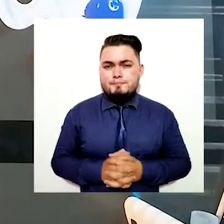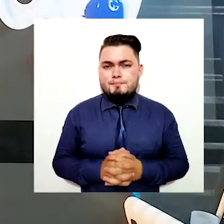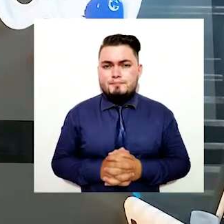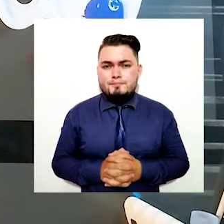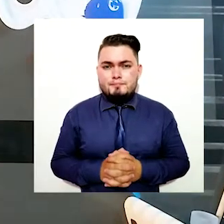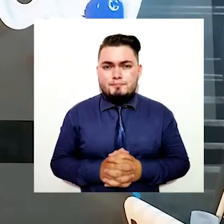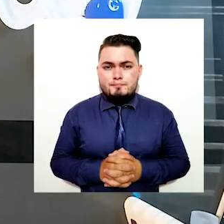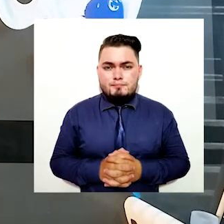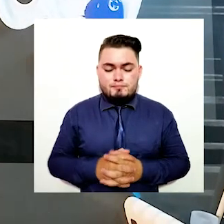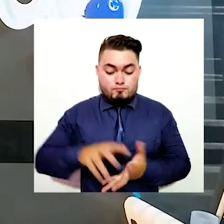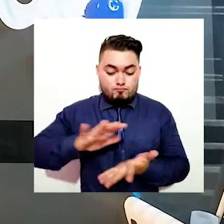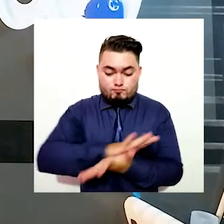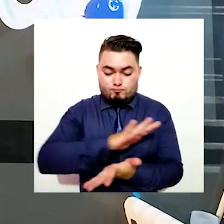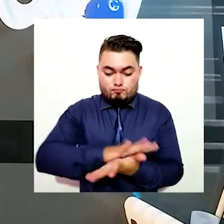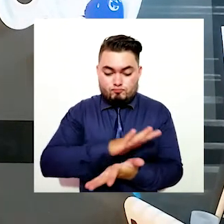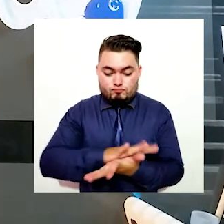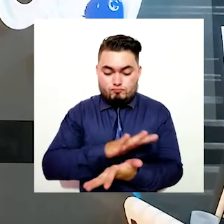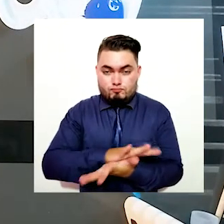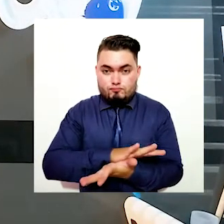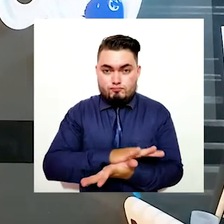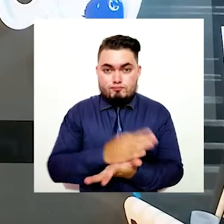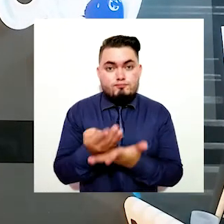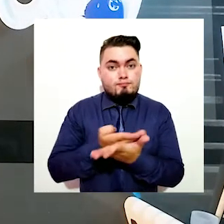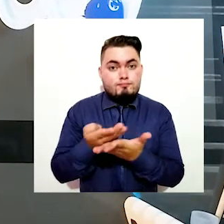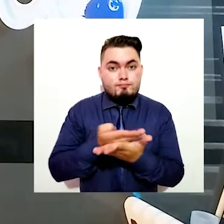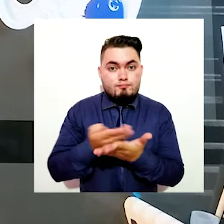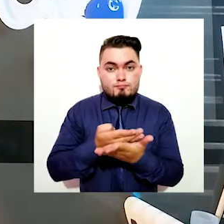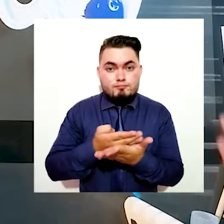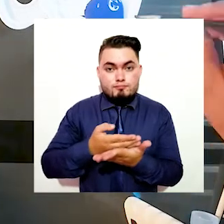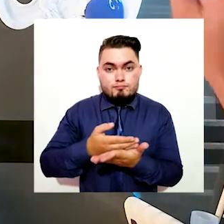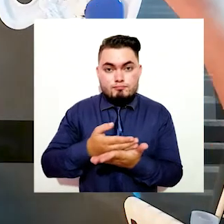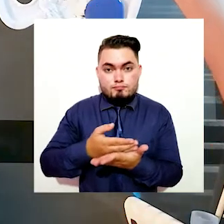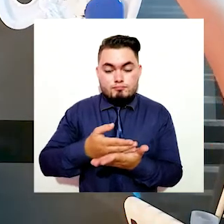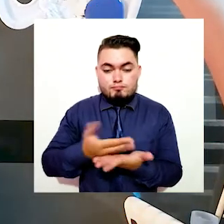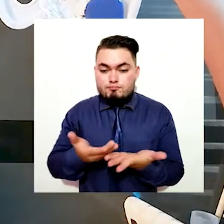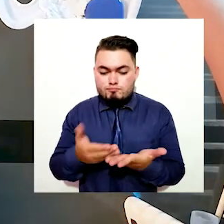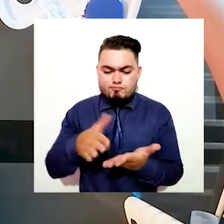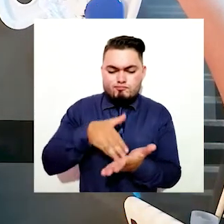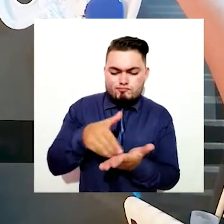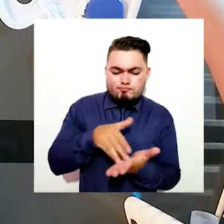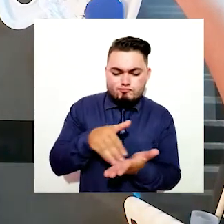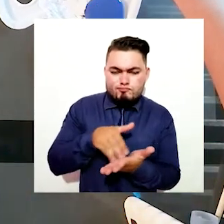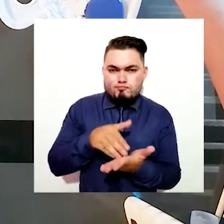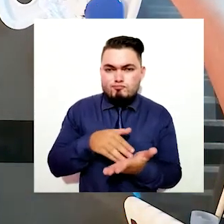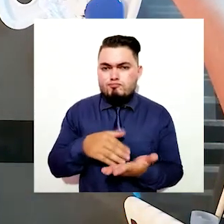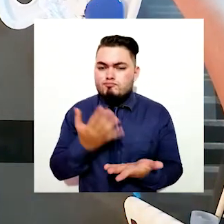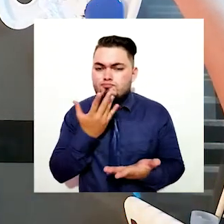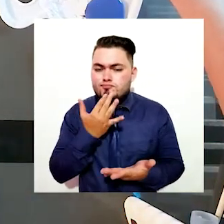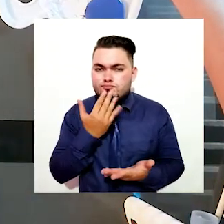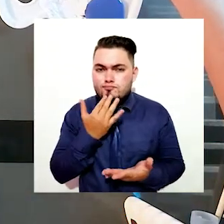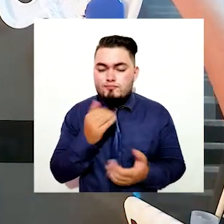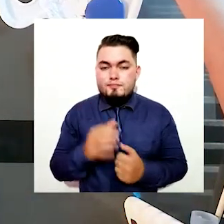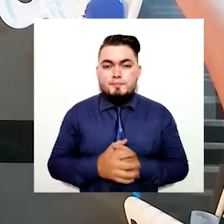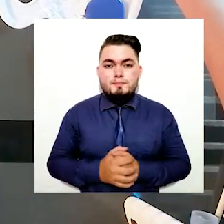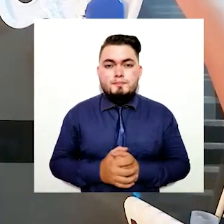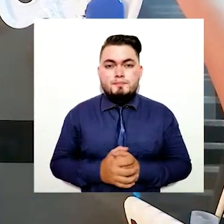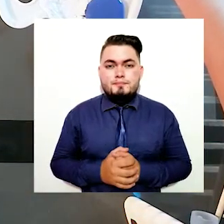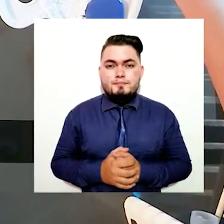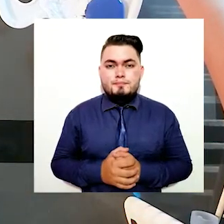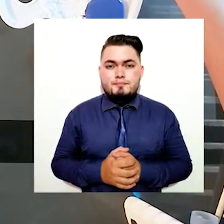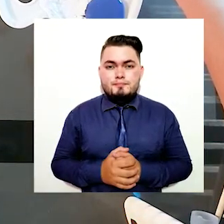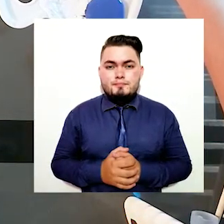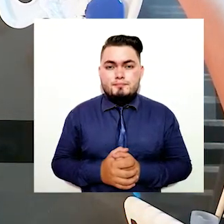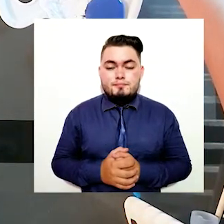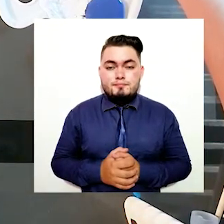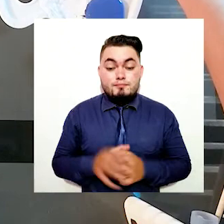lugar a utilizar una hoja blanca, pintura, témperas en este caso, nuestro cepillo que